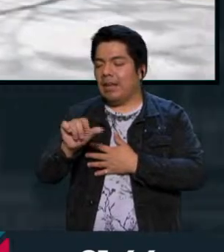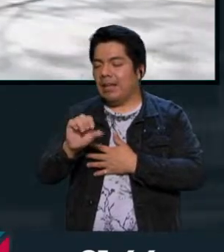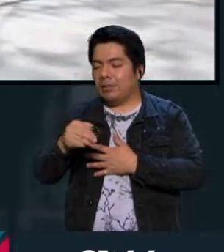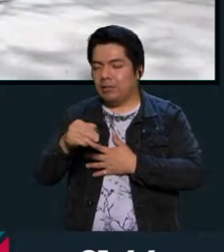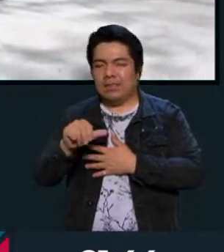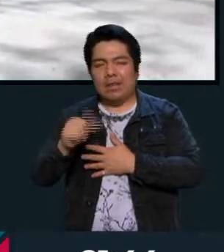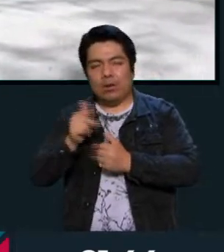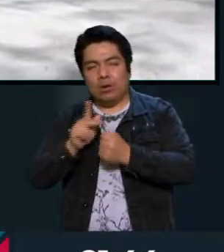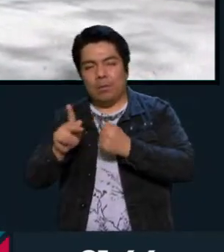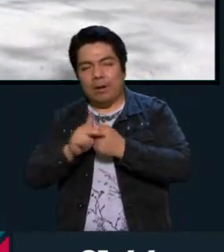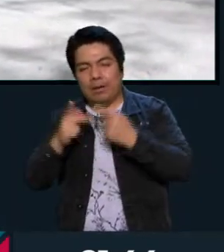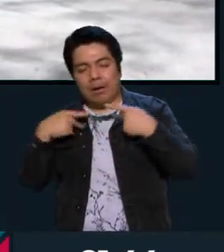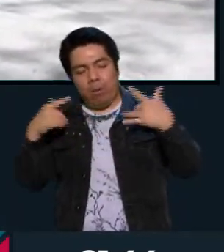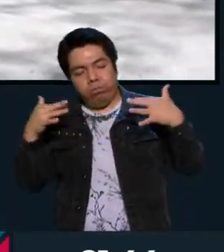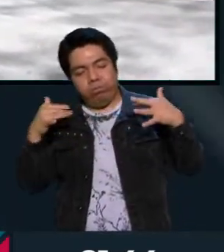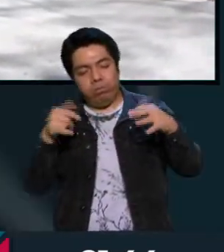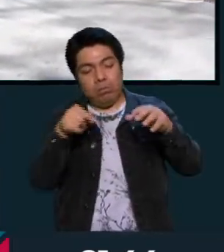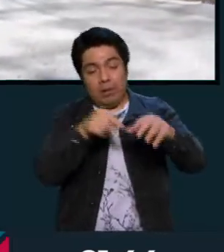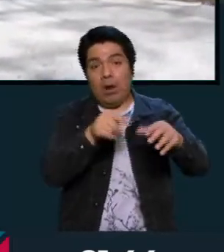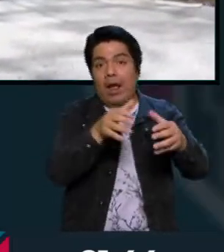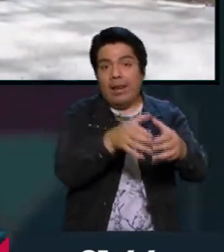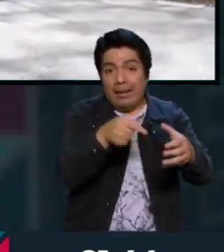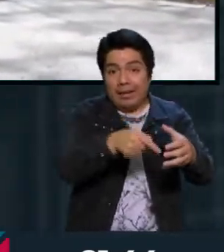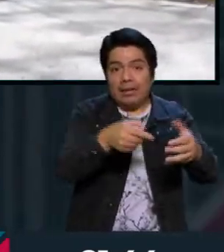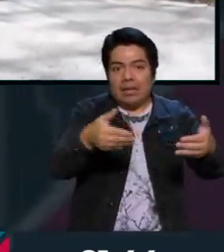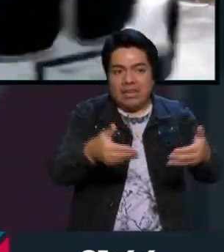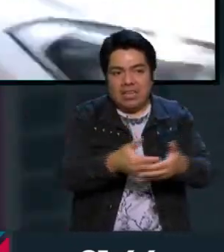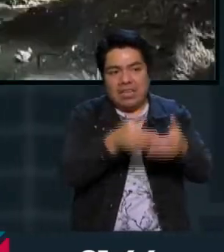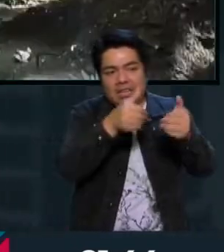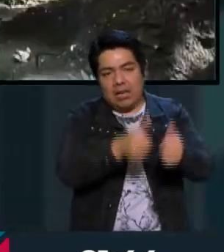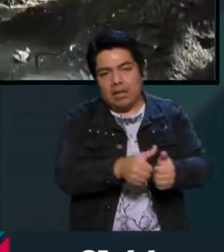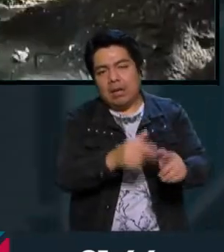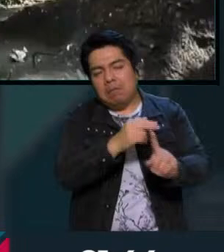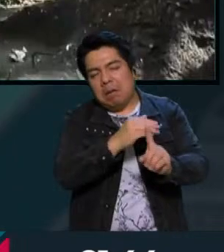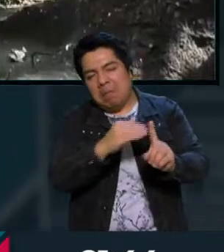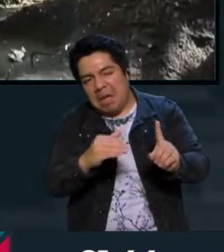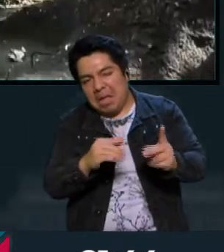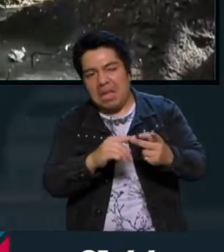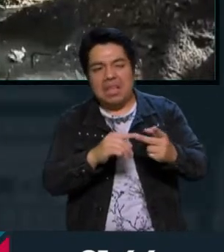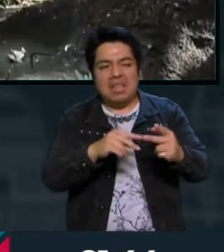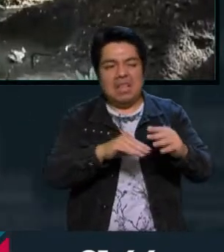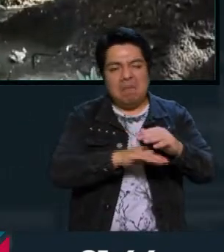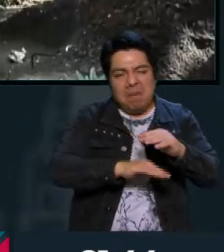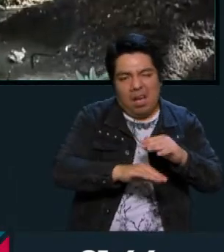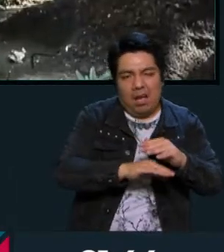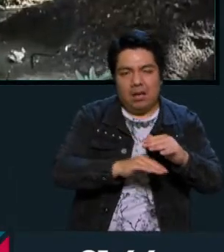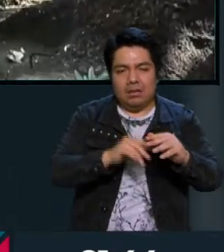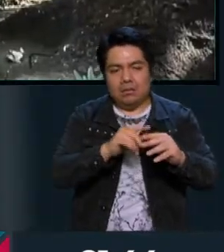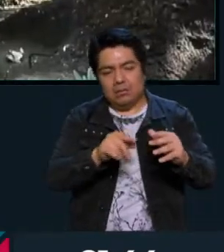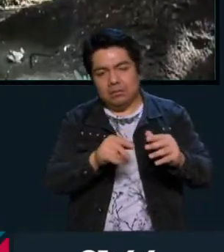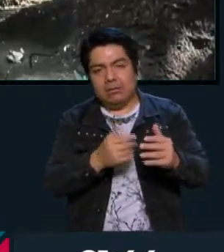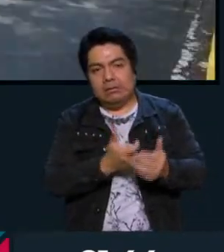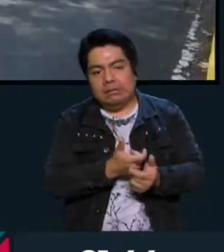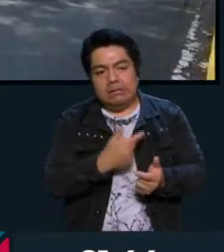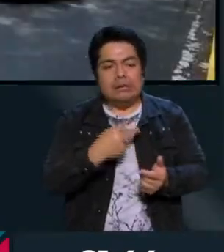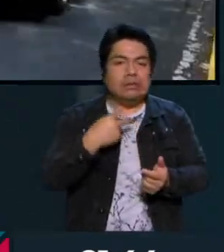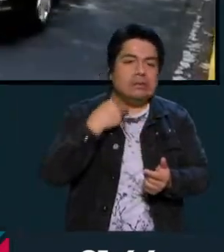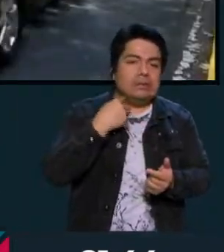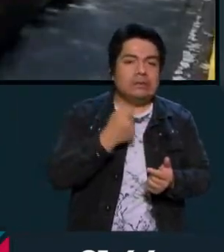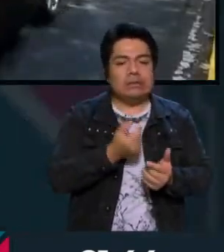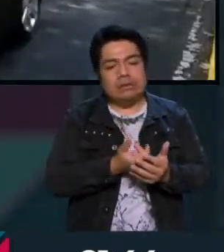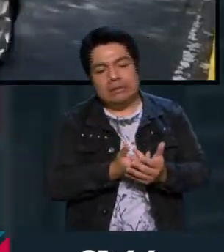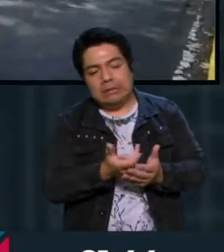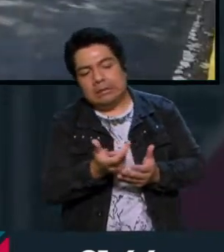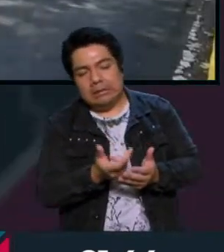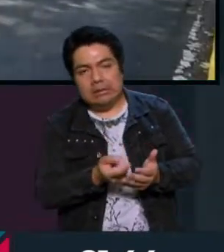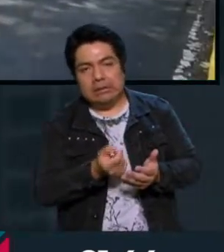expulsión de habitantes originarios de clase media o de clases populares, de bajos ingresos en la mayoría de